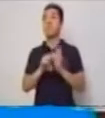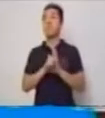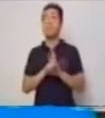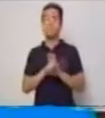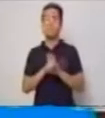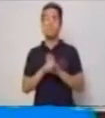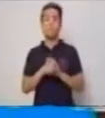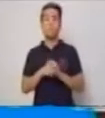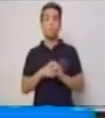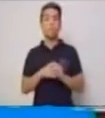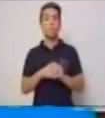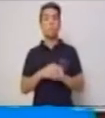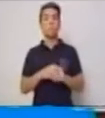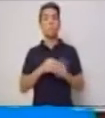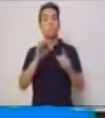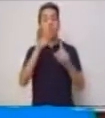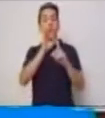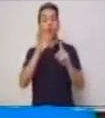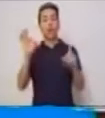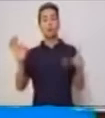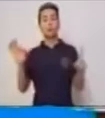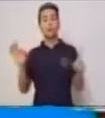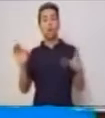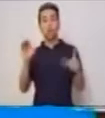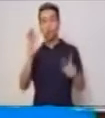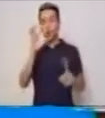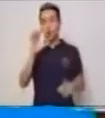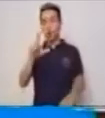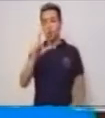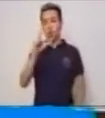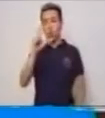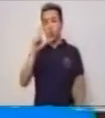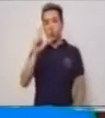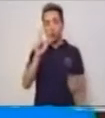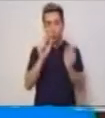de oración compuesta.